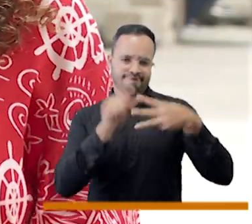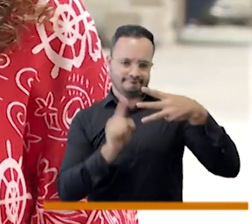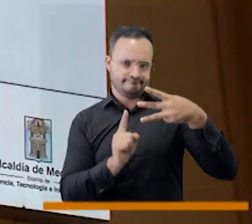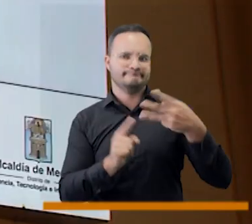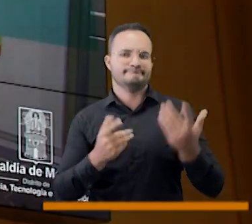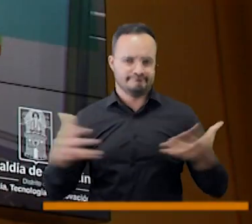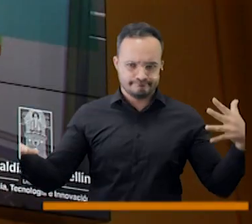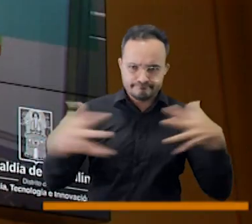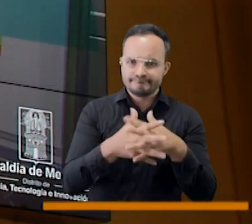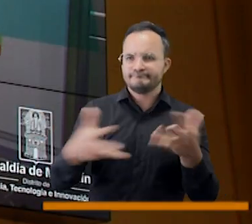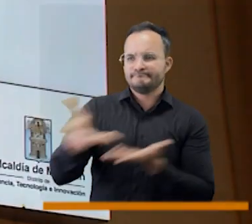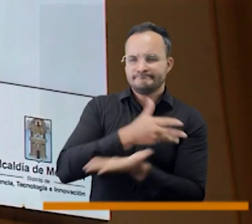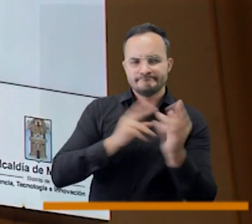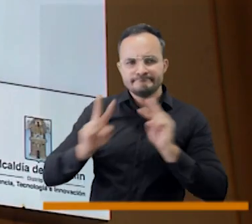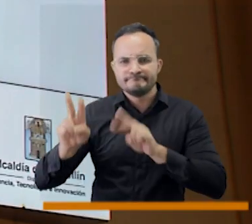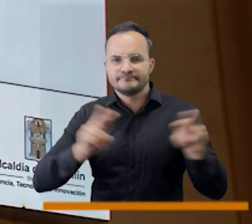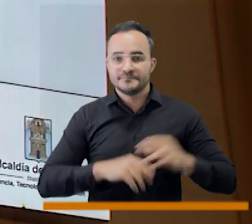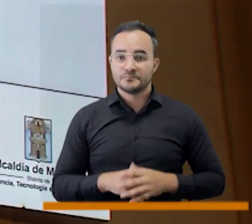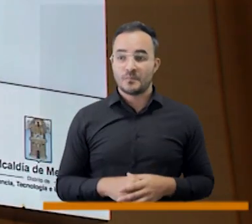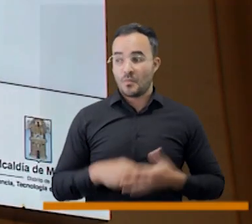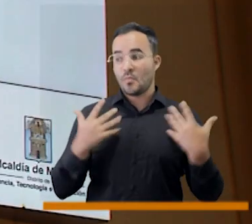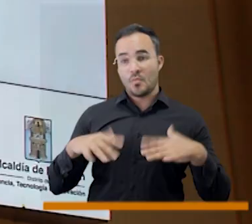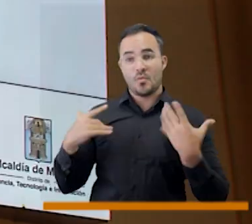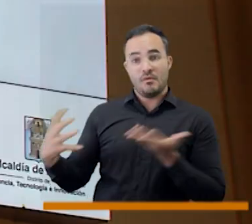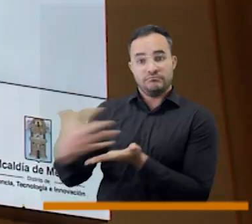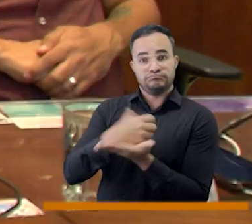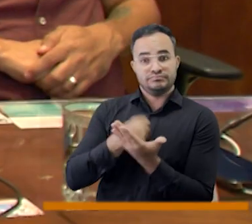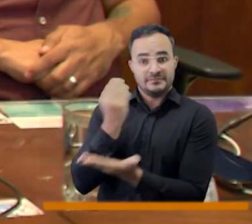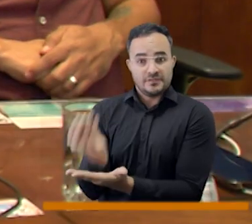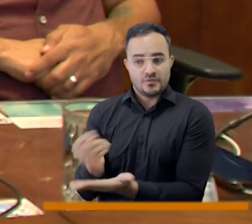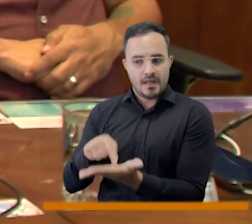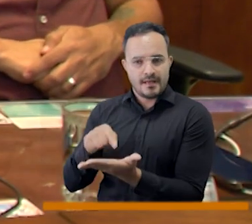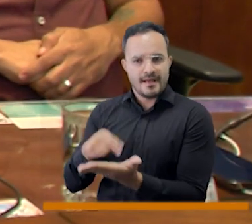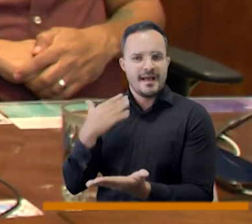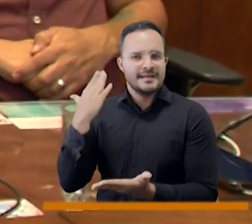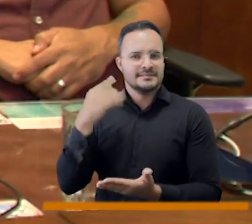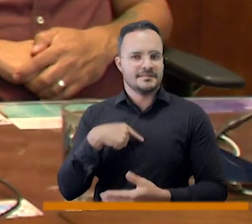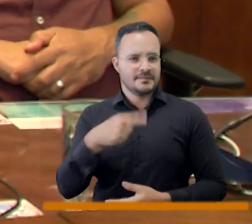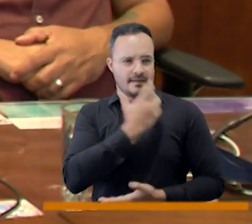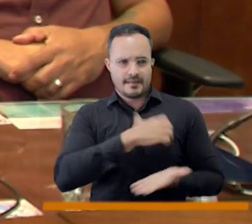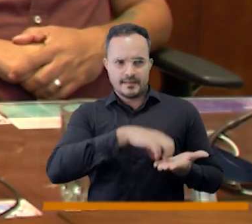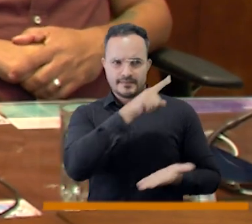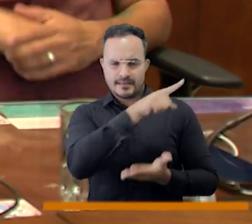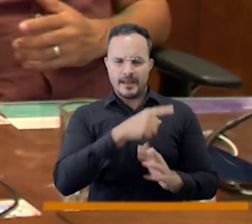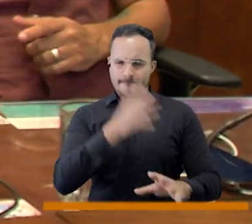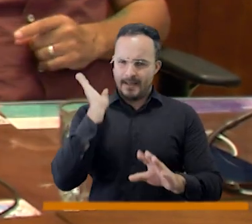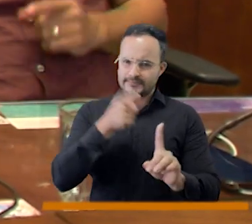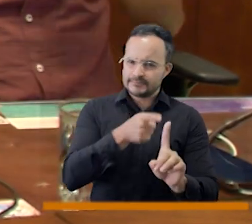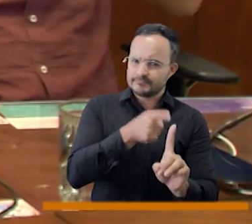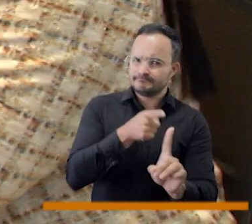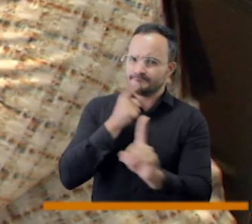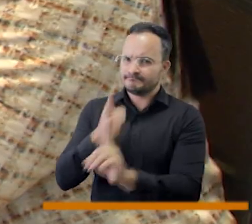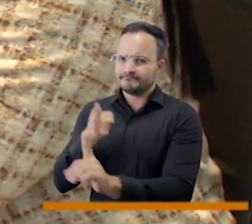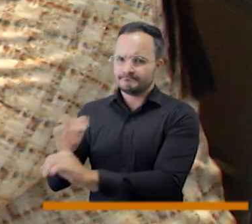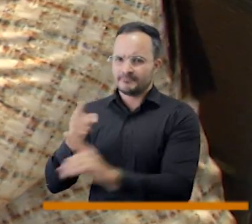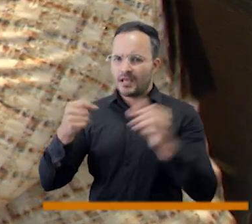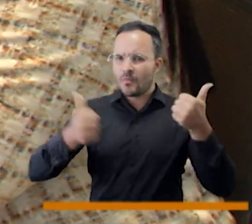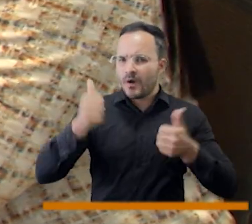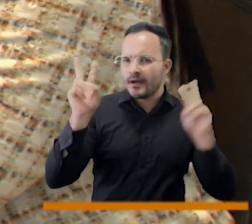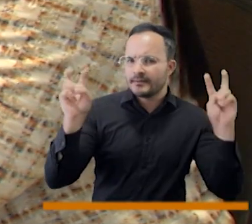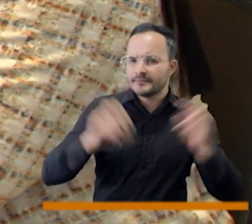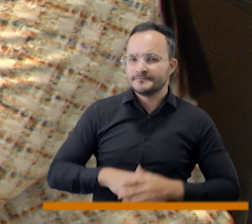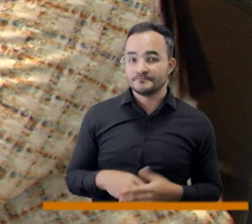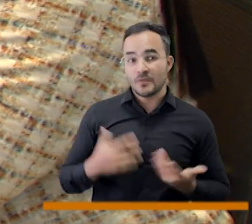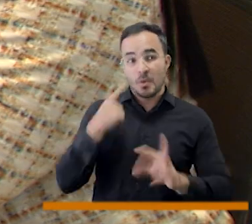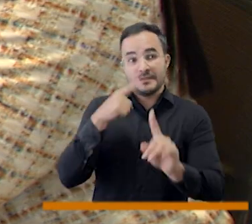ciudad. Estos datos sirven de insumo para identificar los puntos de atención para la administración